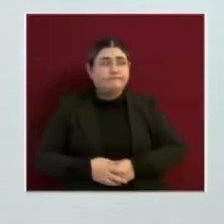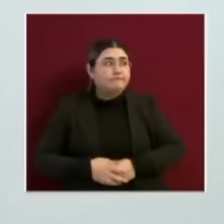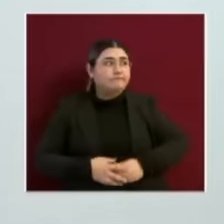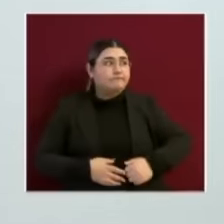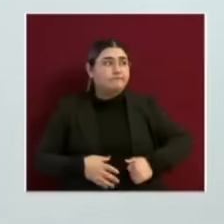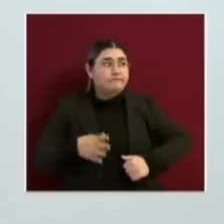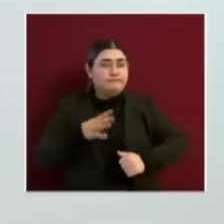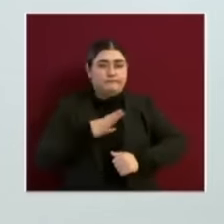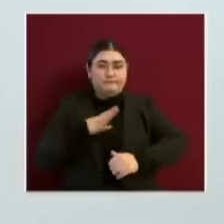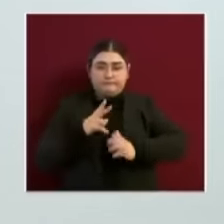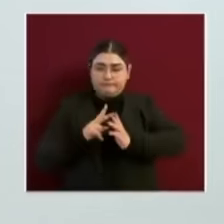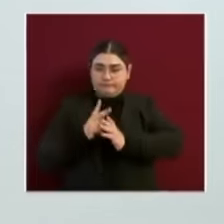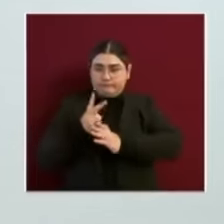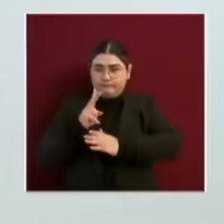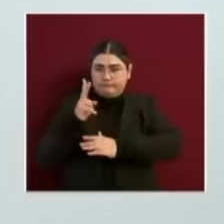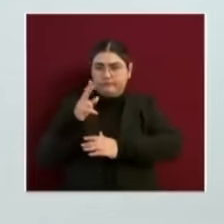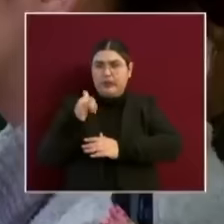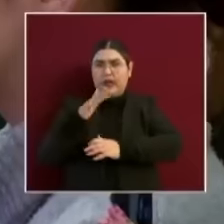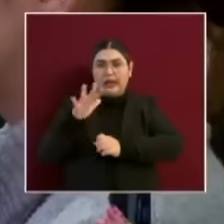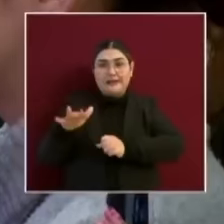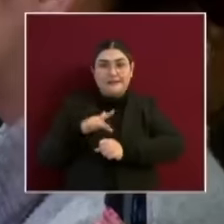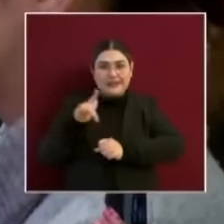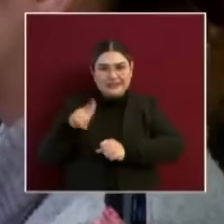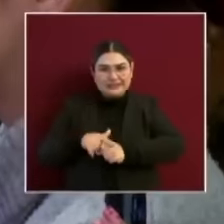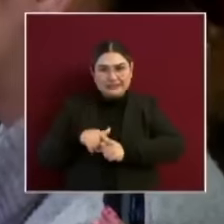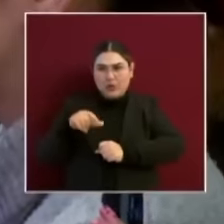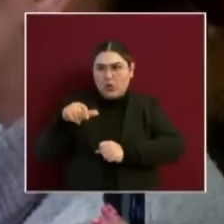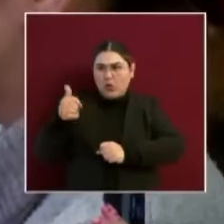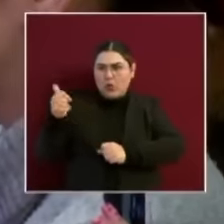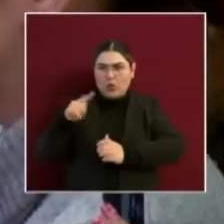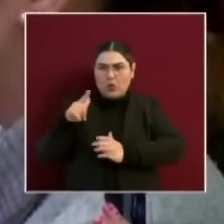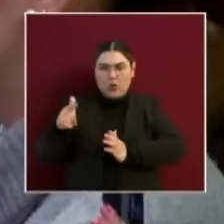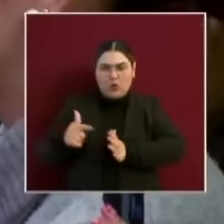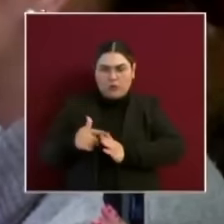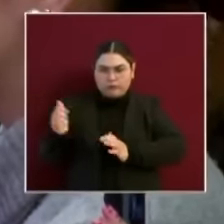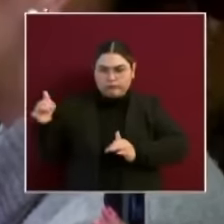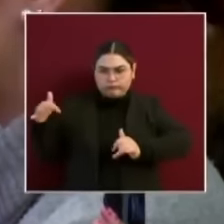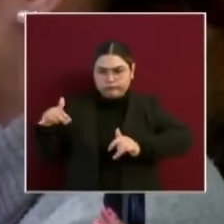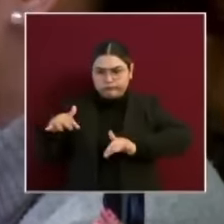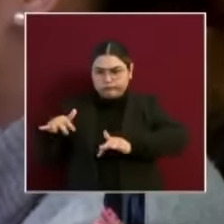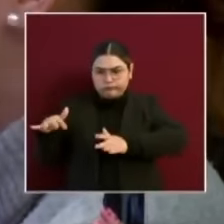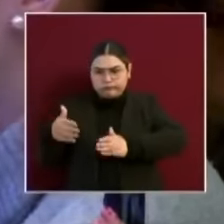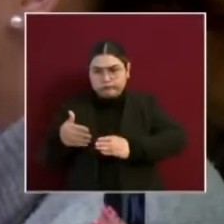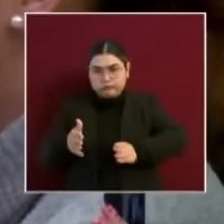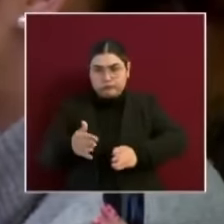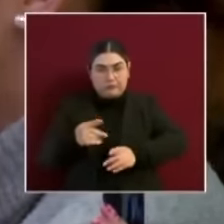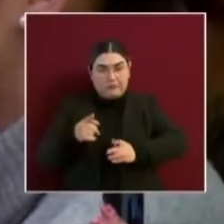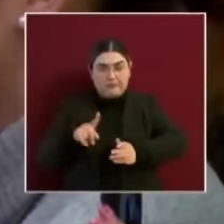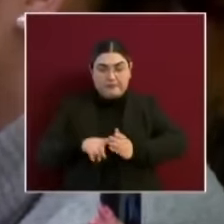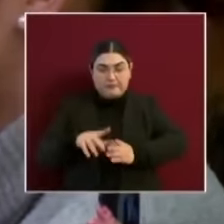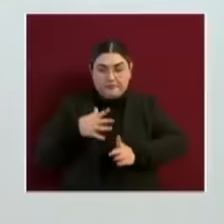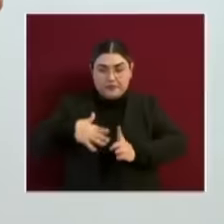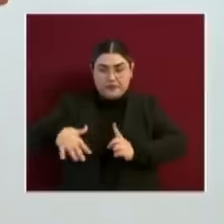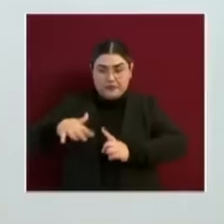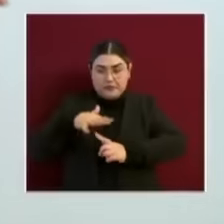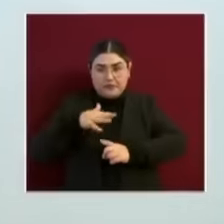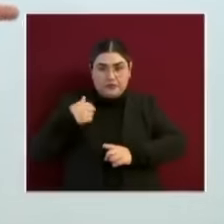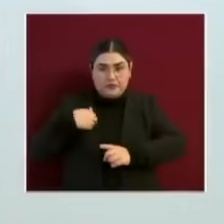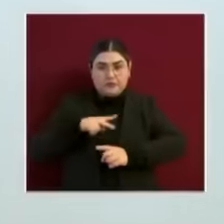fauna de otros lados que no existía aquí en nuestra